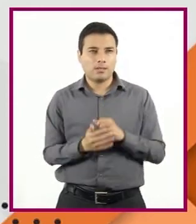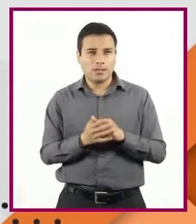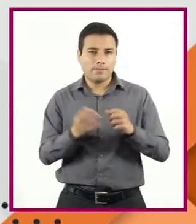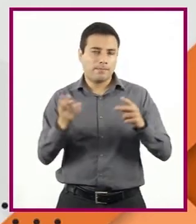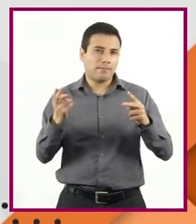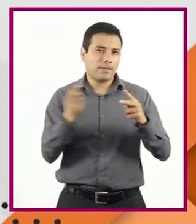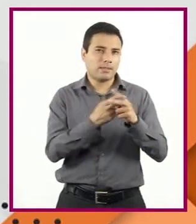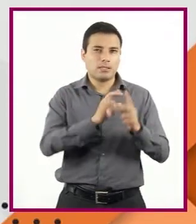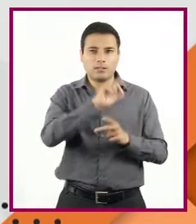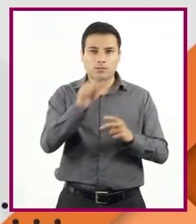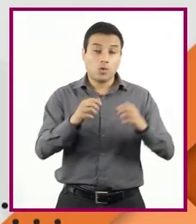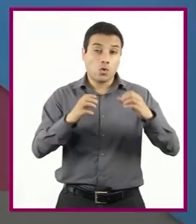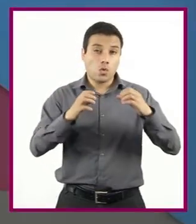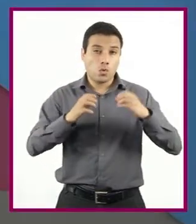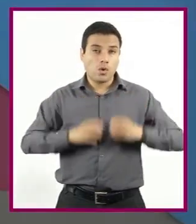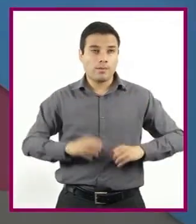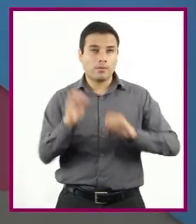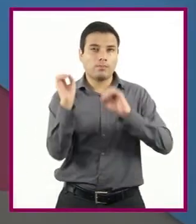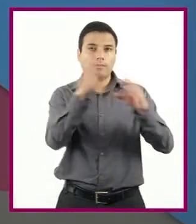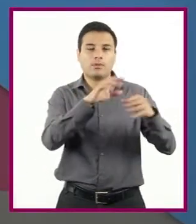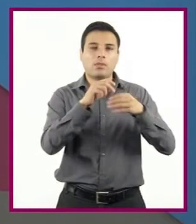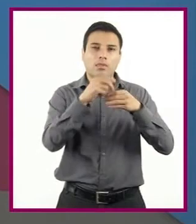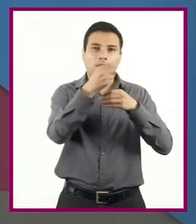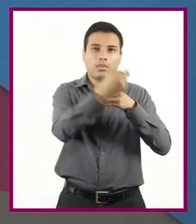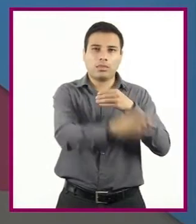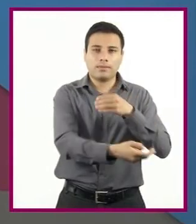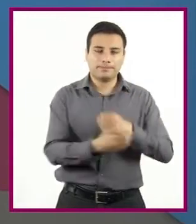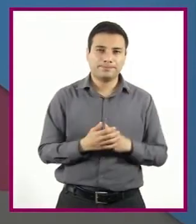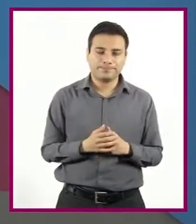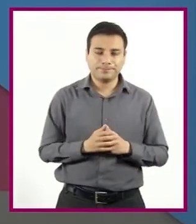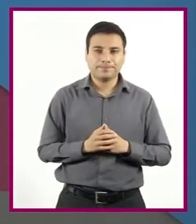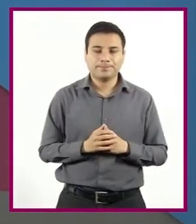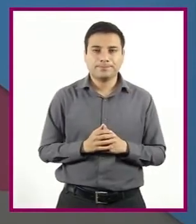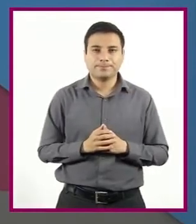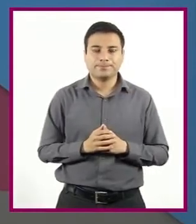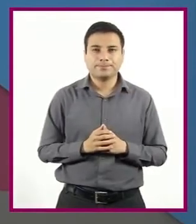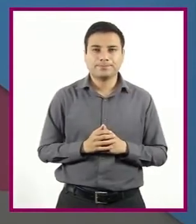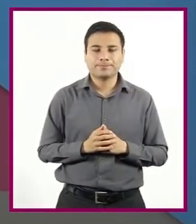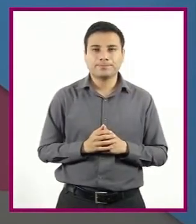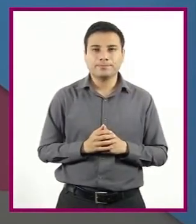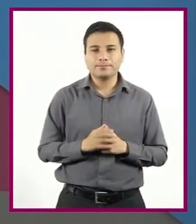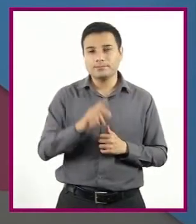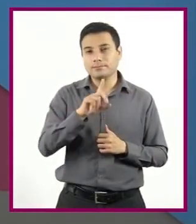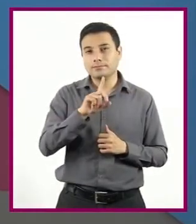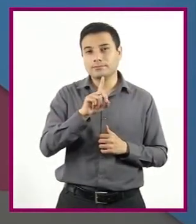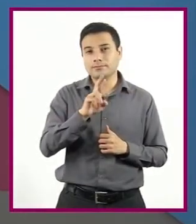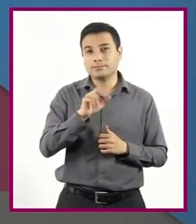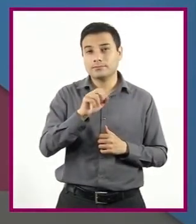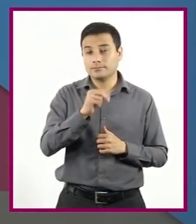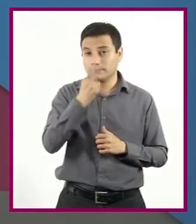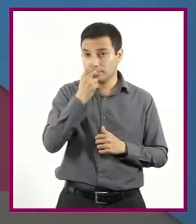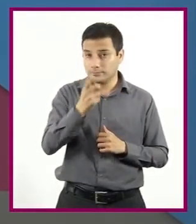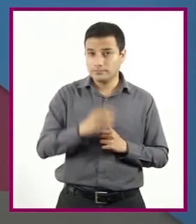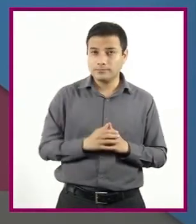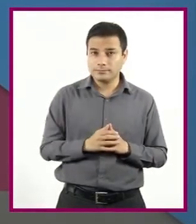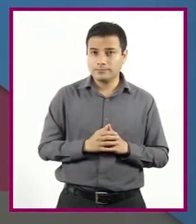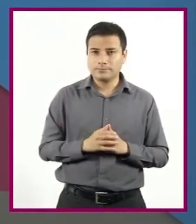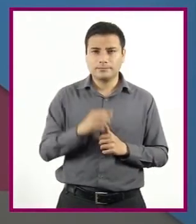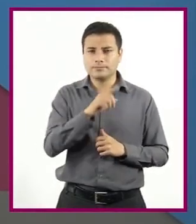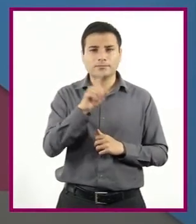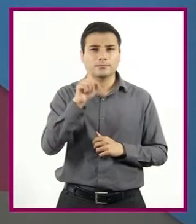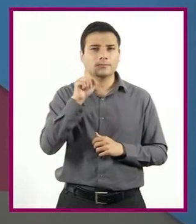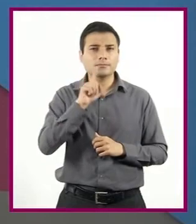Así su cuerpo quedó hecho pedazos. Por su parte, Durán señala que Coyolxauhqui era lideresa de